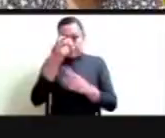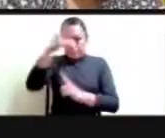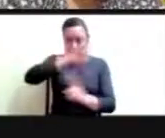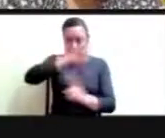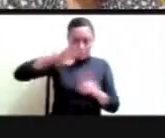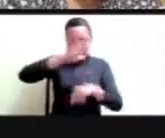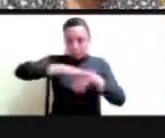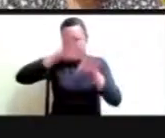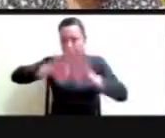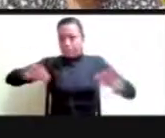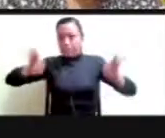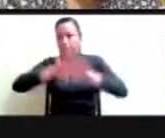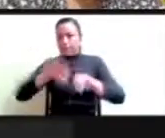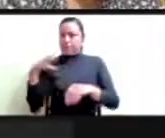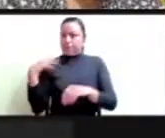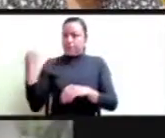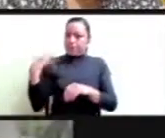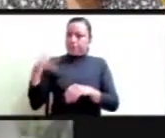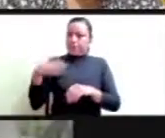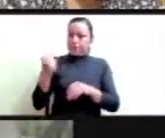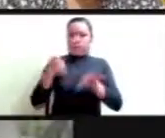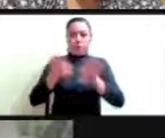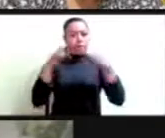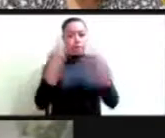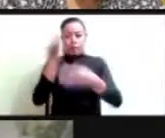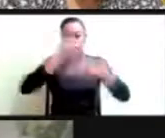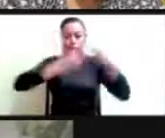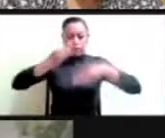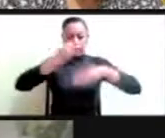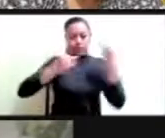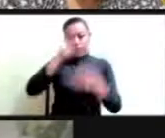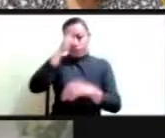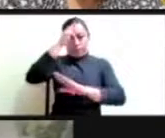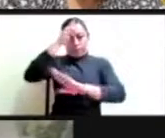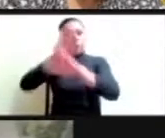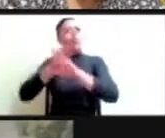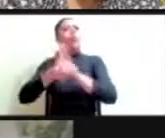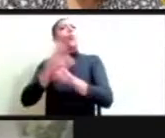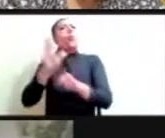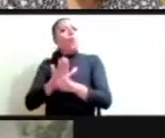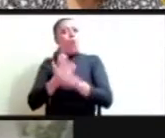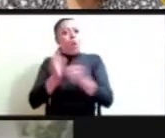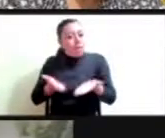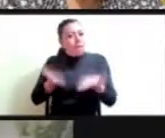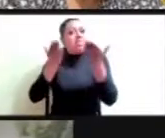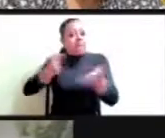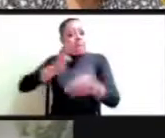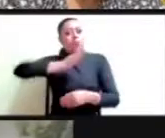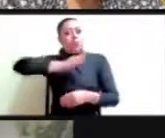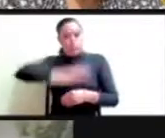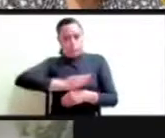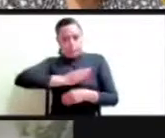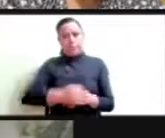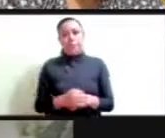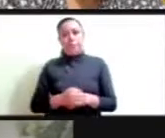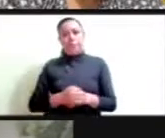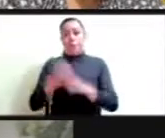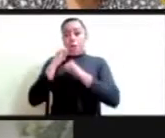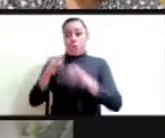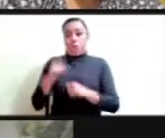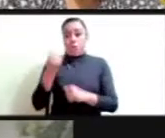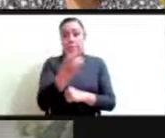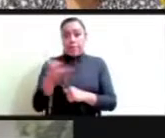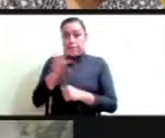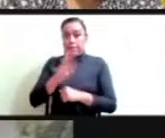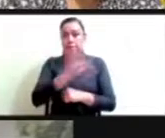contra cualquier tipo de violencia contra las mujeres es el de la impartición de justicia, y que las autoridades asuman la importancia de